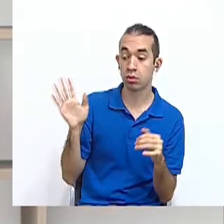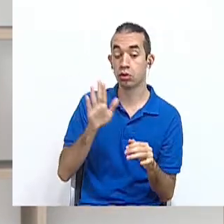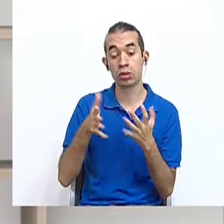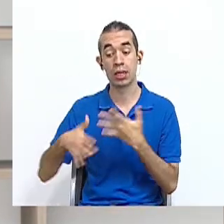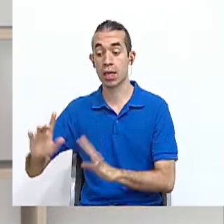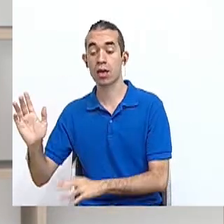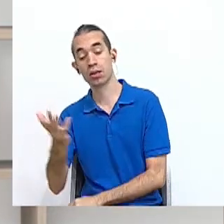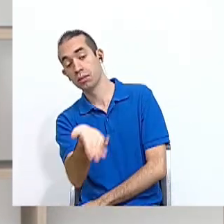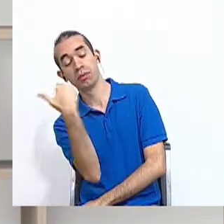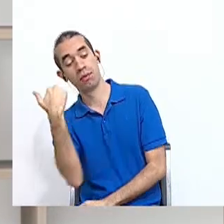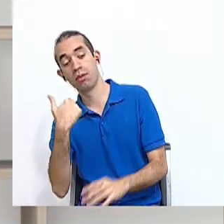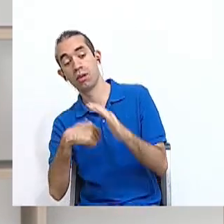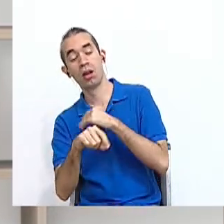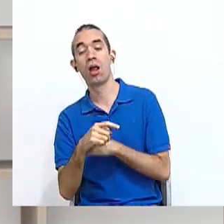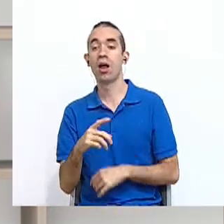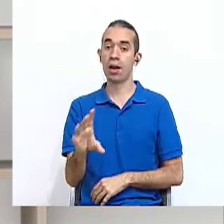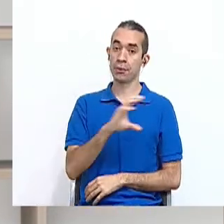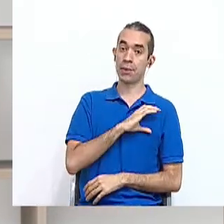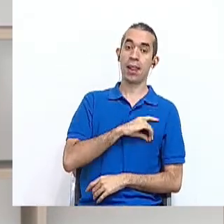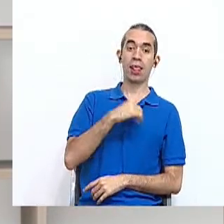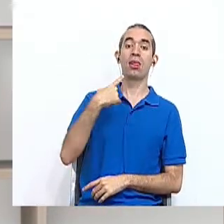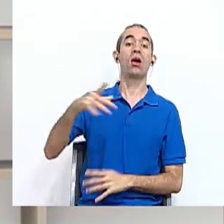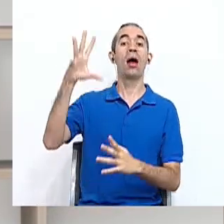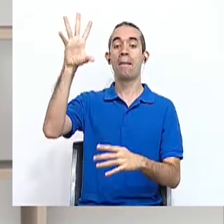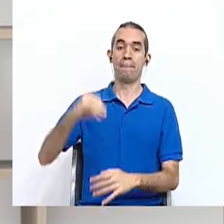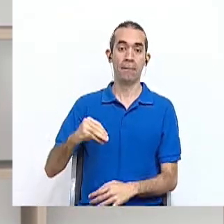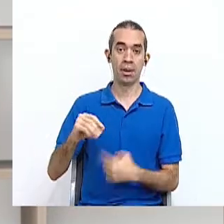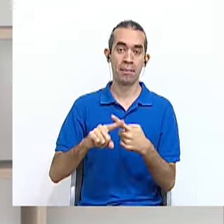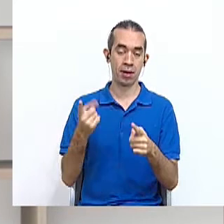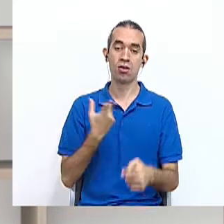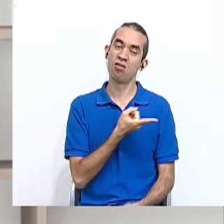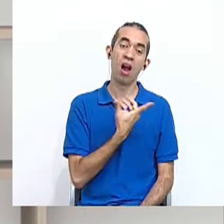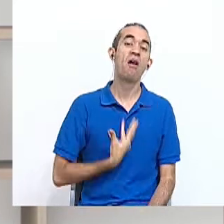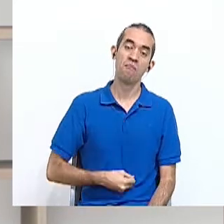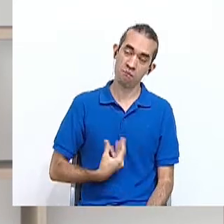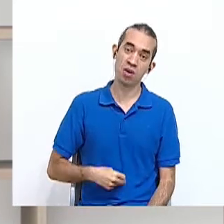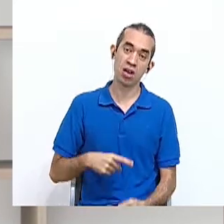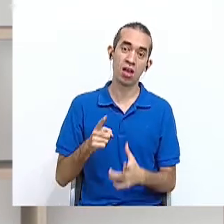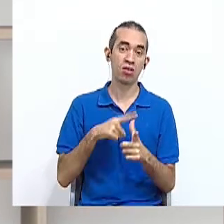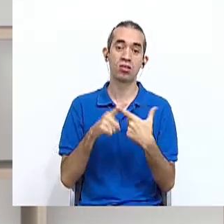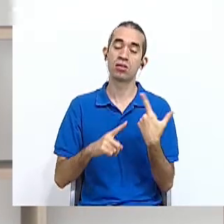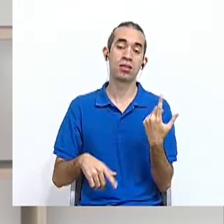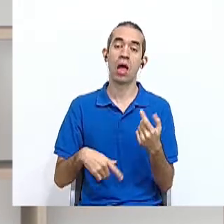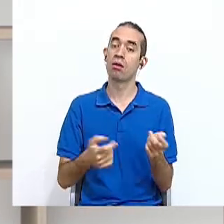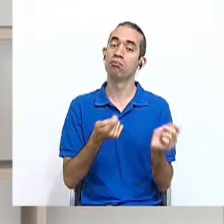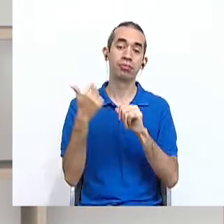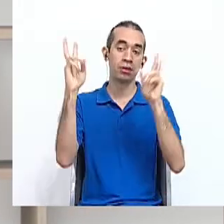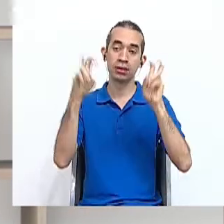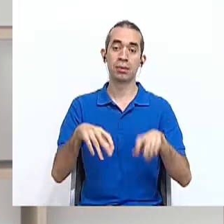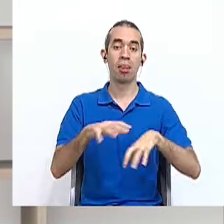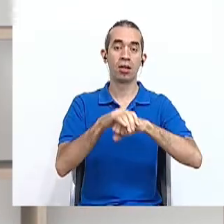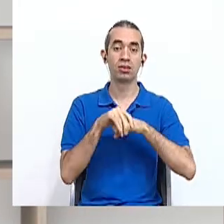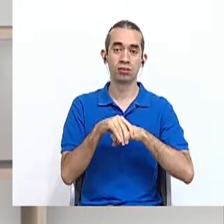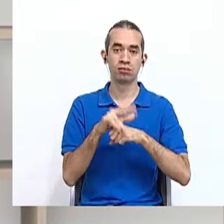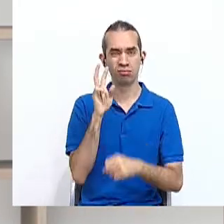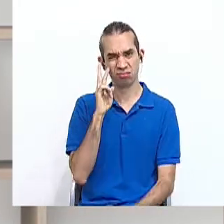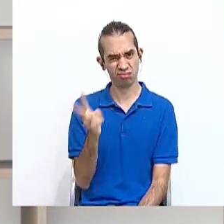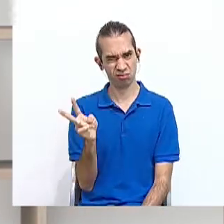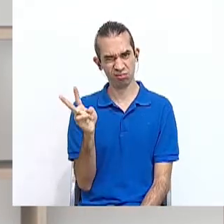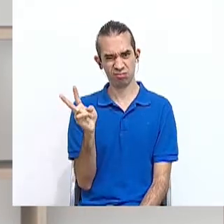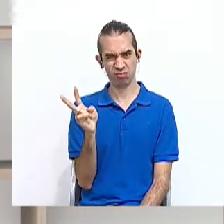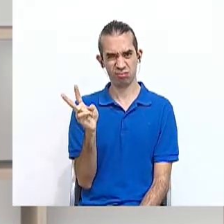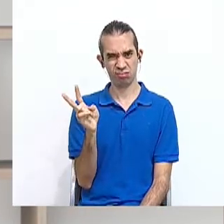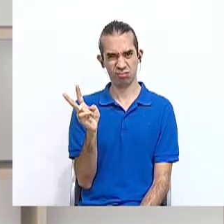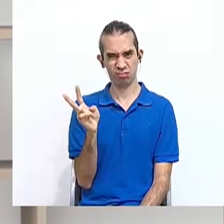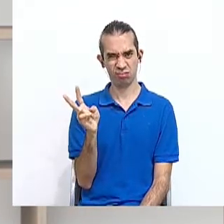entrar. El portero dijo que los apagara, pero él tenía hambre, entonces se eximió de inglés. ¿Qué pasa con este texto?